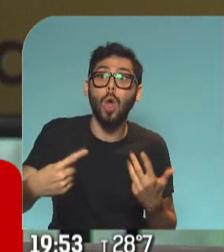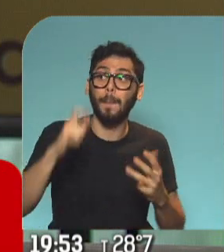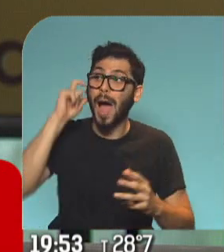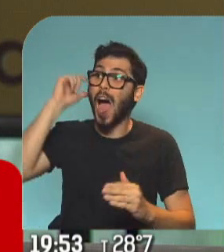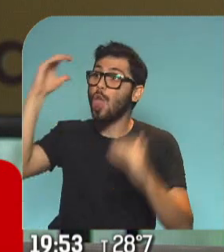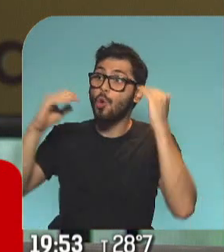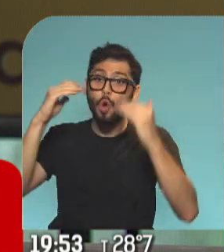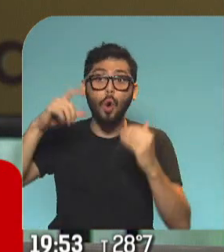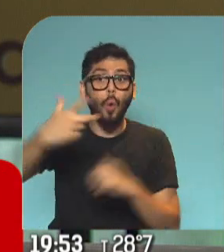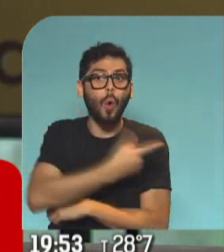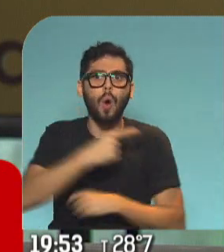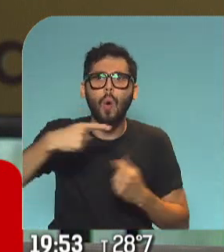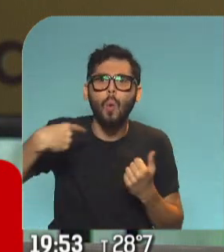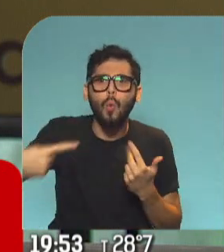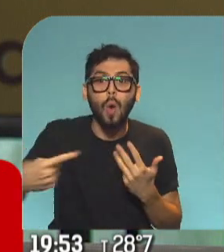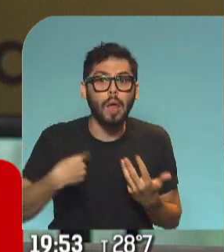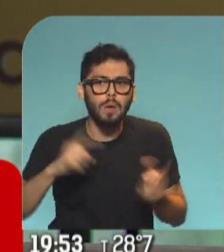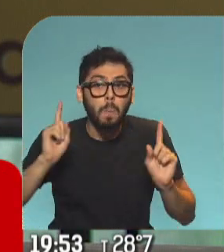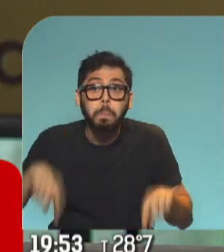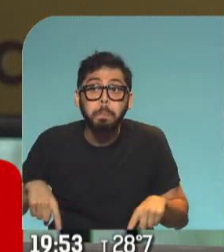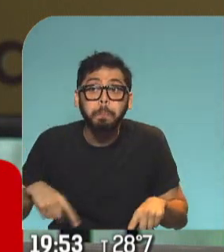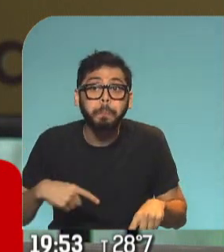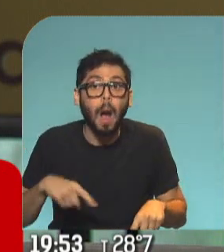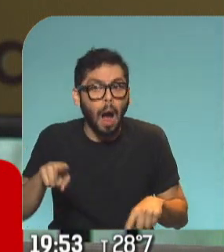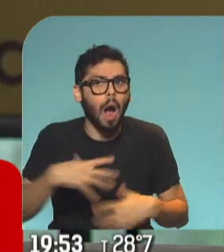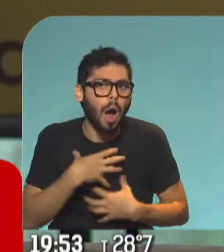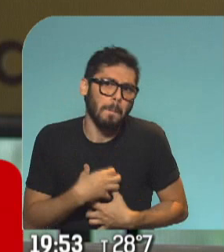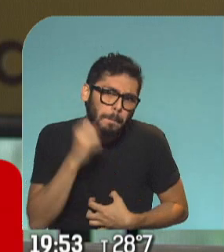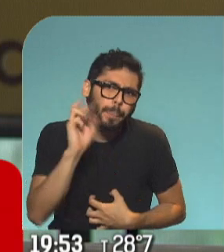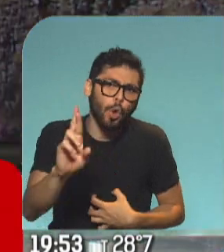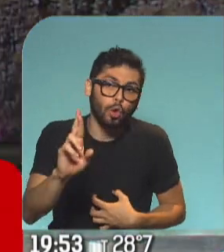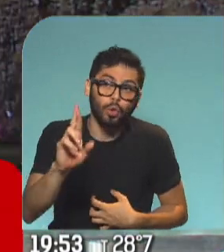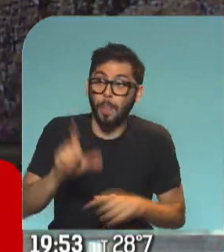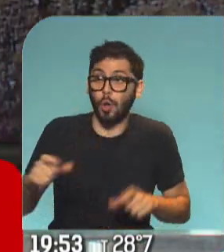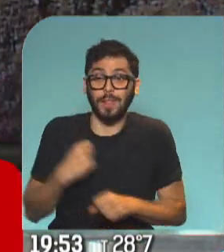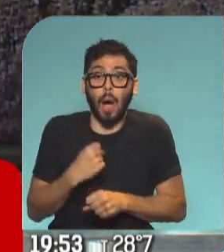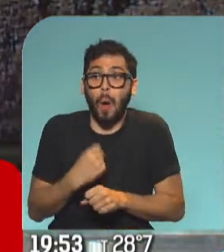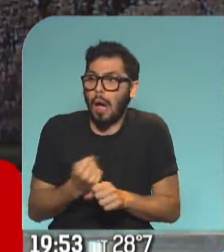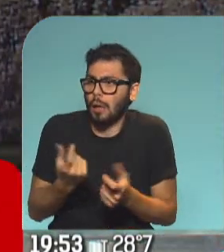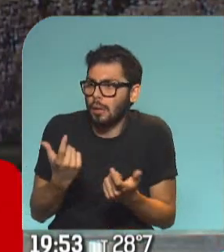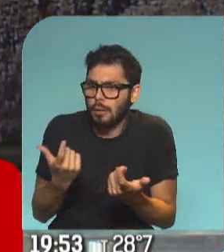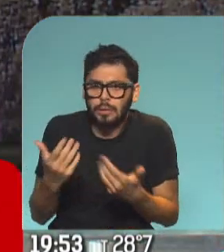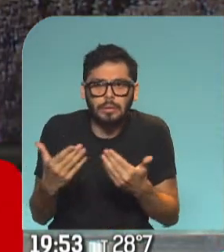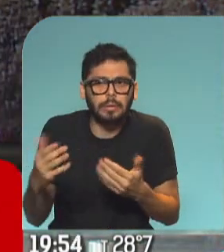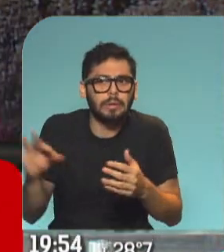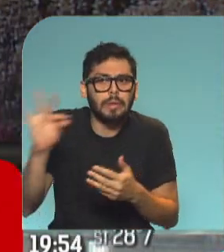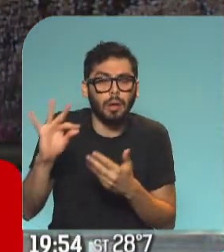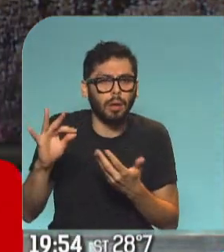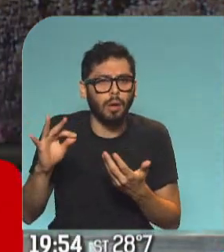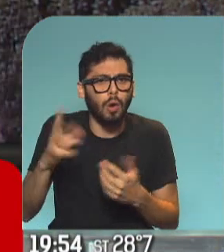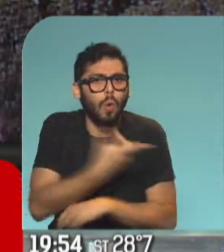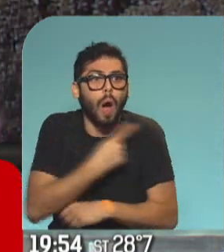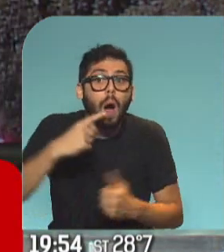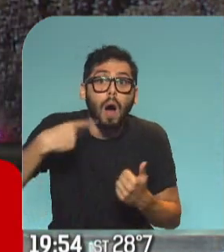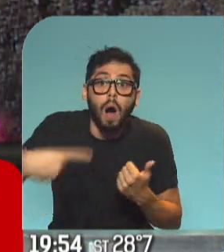mayores y también todo el personal de salud, que fue quien se encontró y se encuentra aún en la primera línea de batalla. Está muy bien. Sabíamos que iba a ser